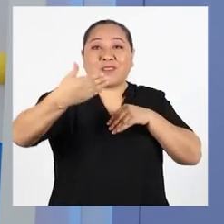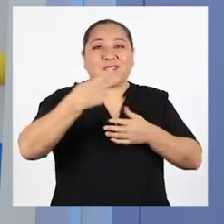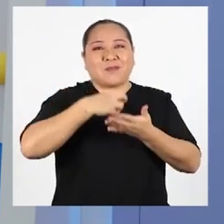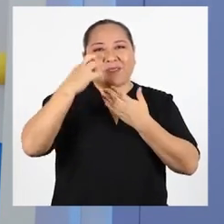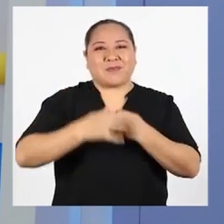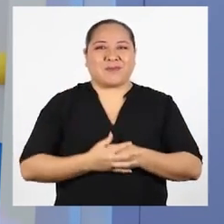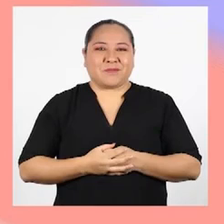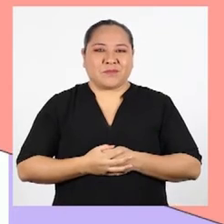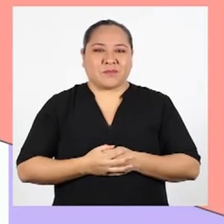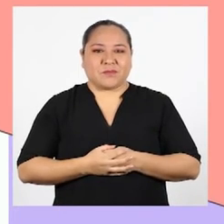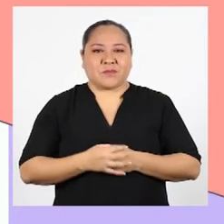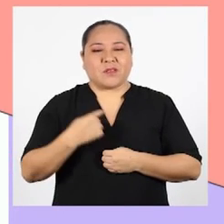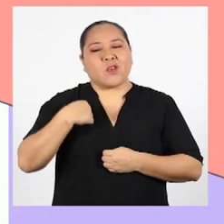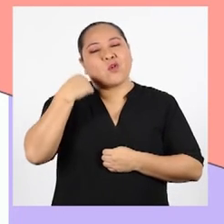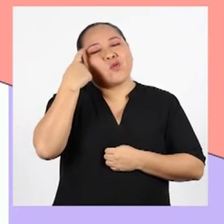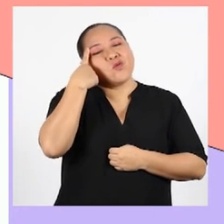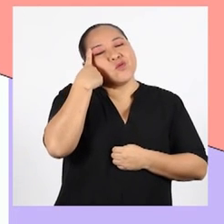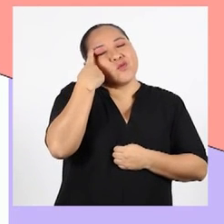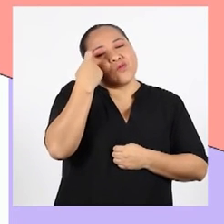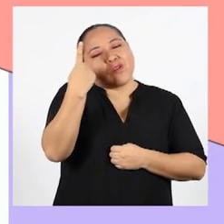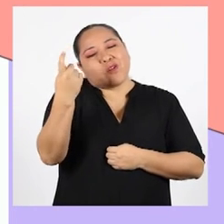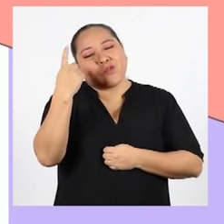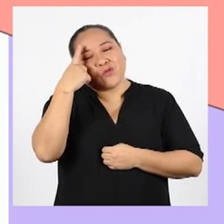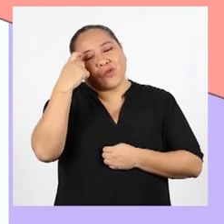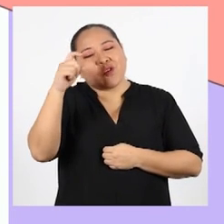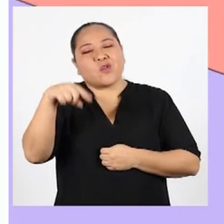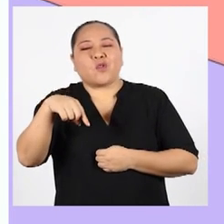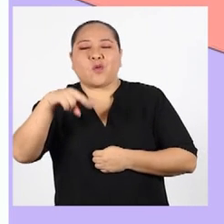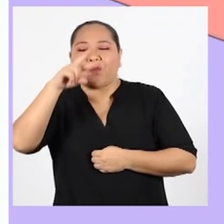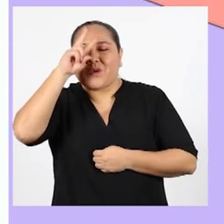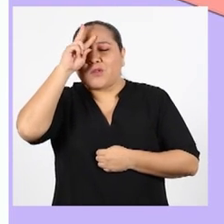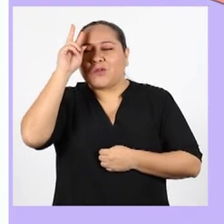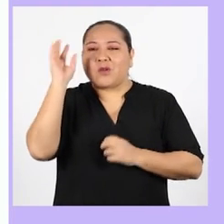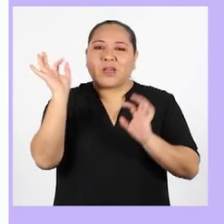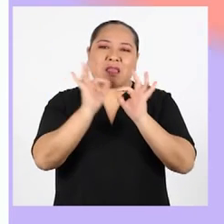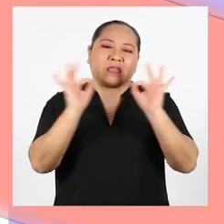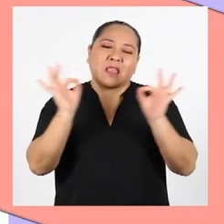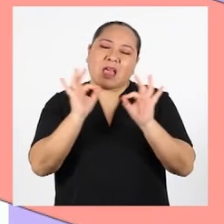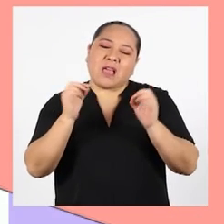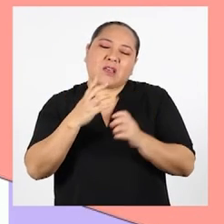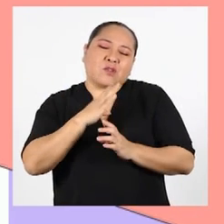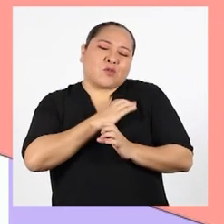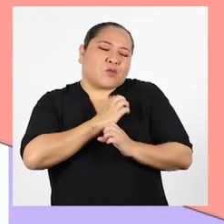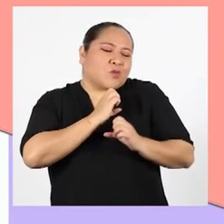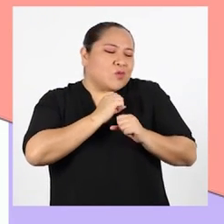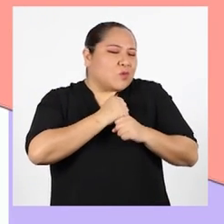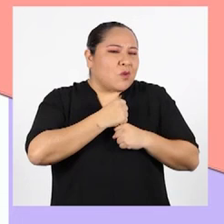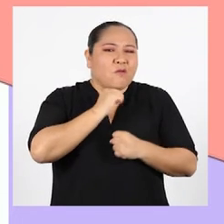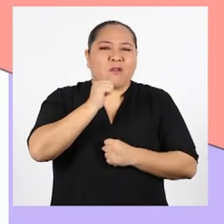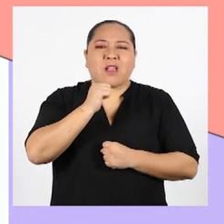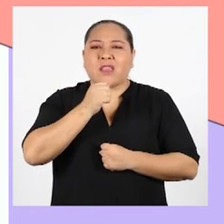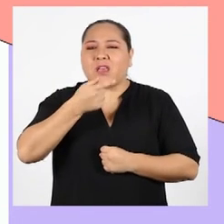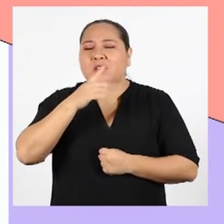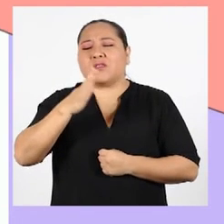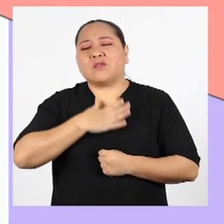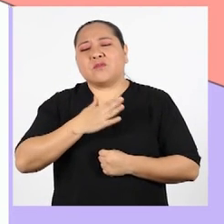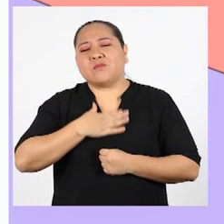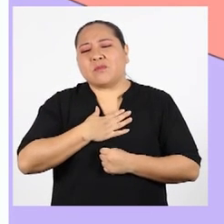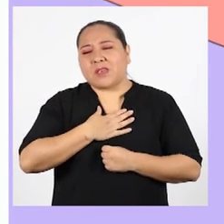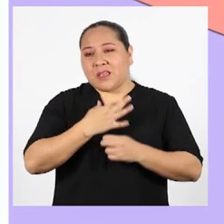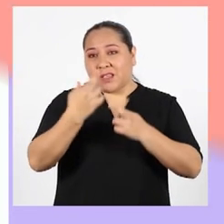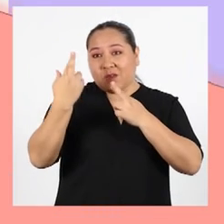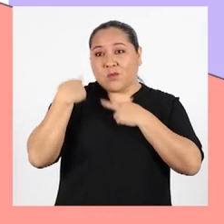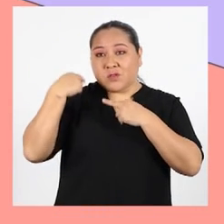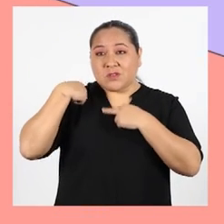próximo programa. Tengo un sueño. Sueño con un Perú donde ningún compatriota sufra por falta de agua. Es mi